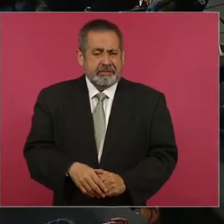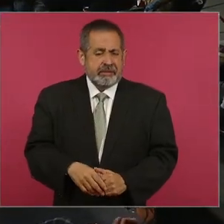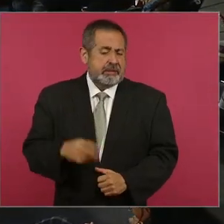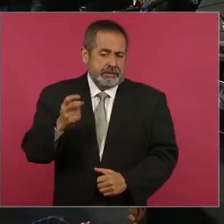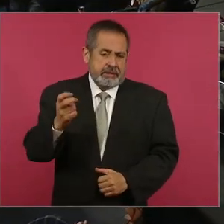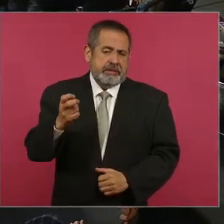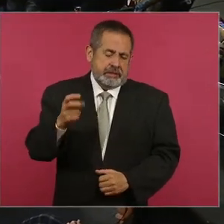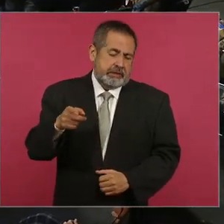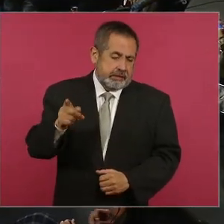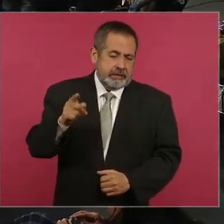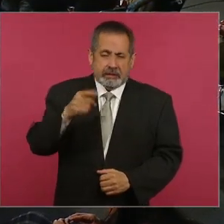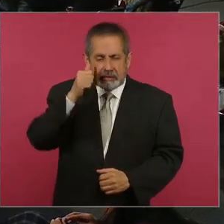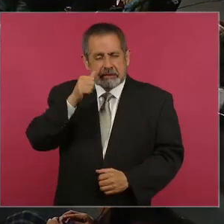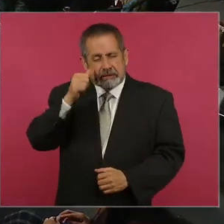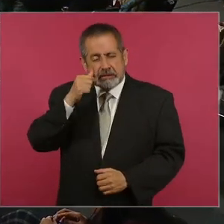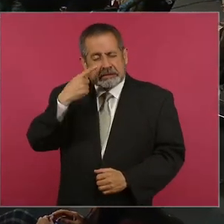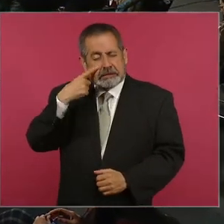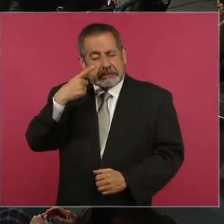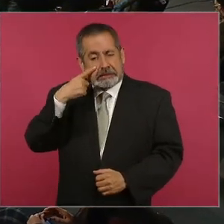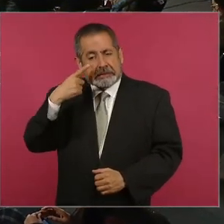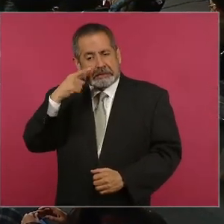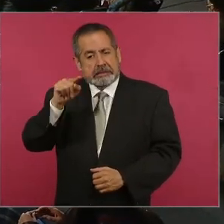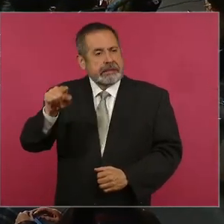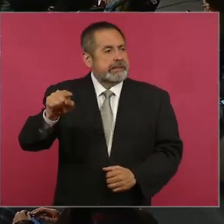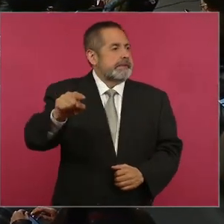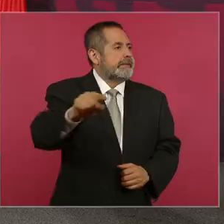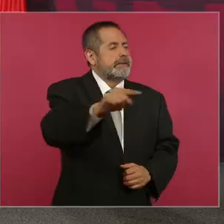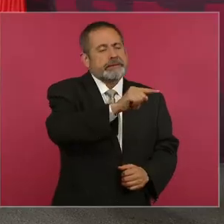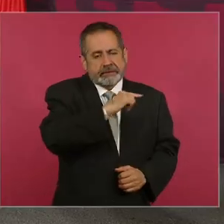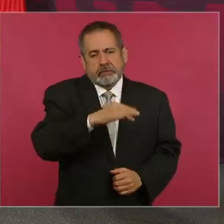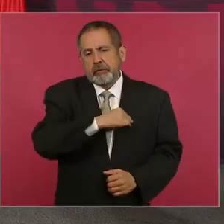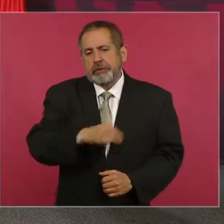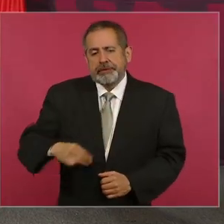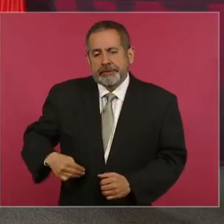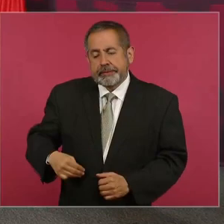es lo que prevalecía, y